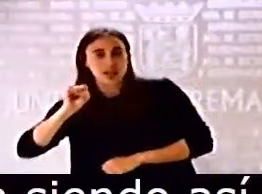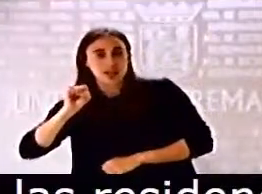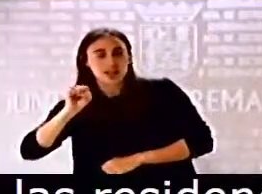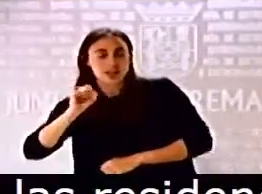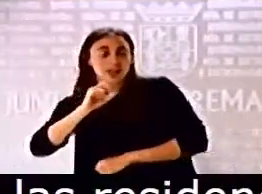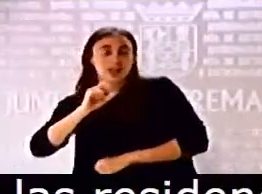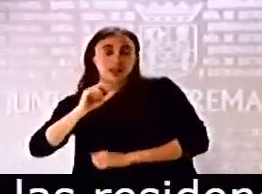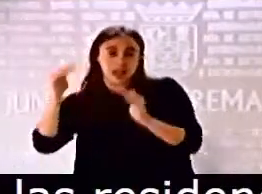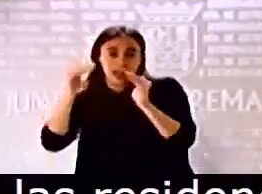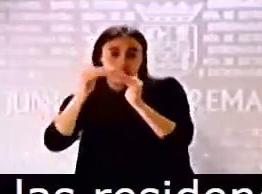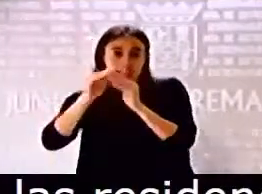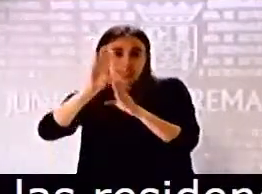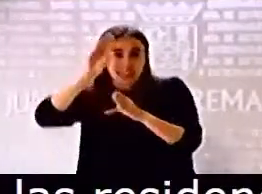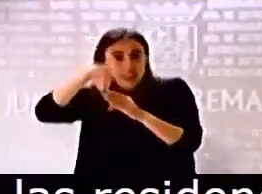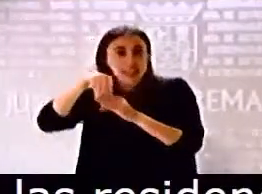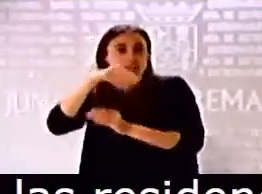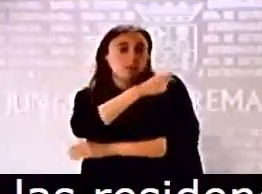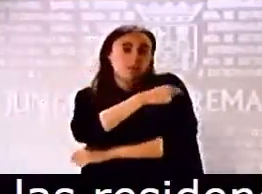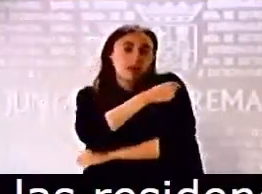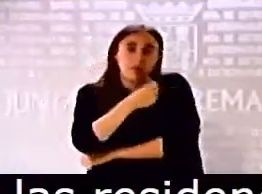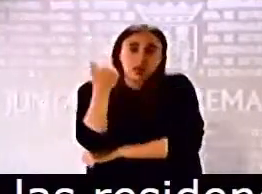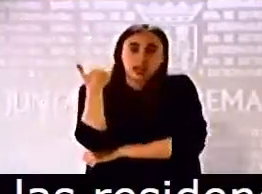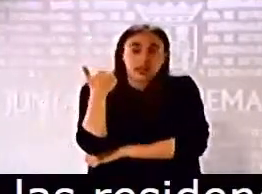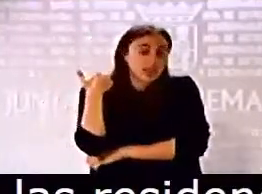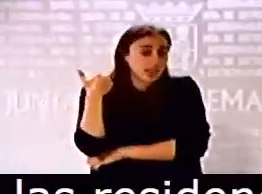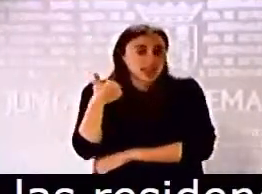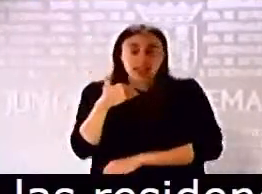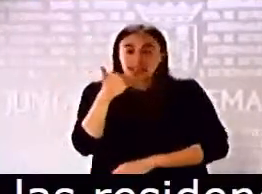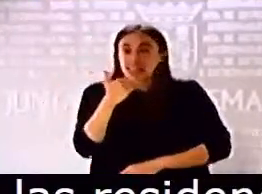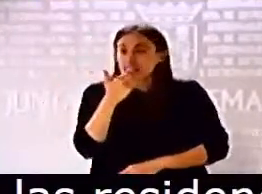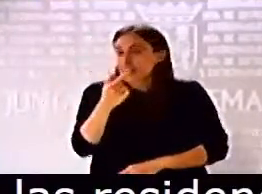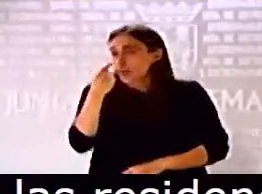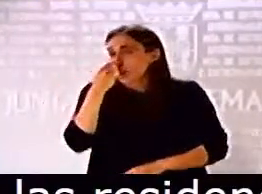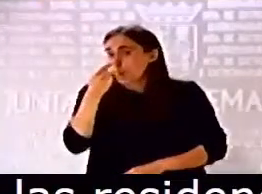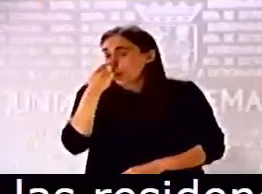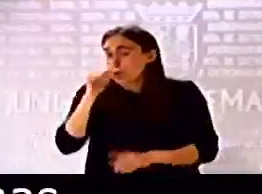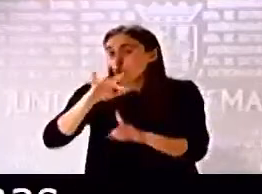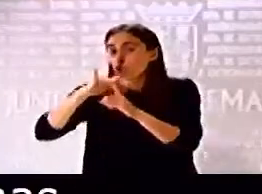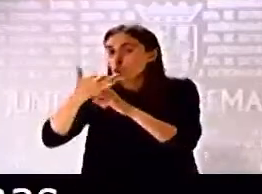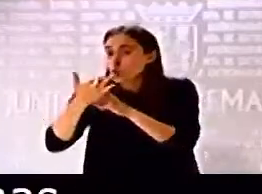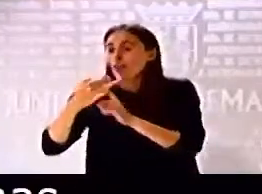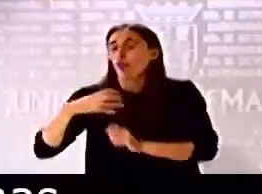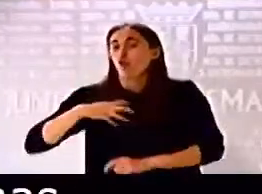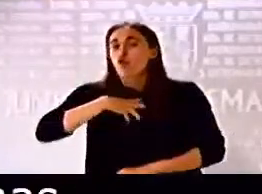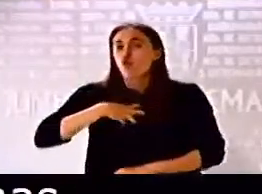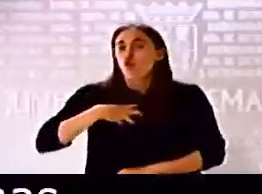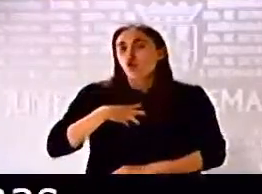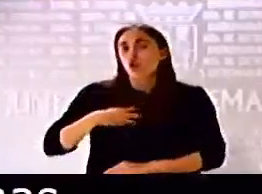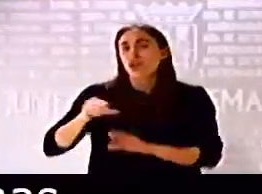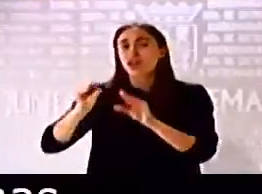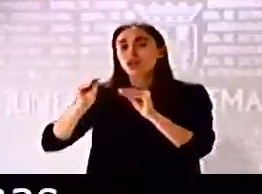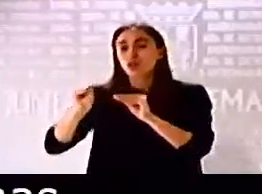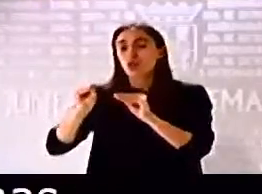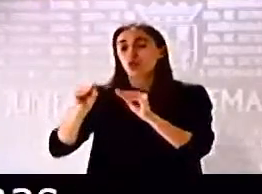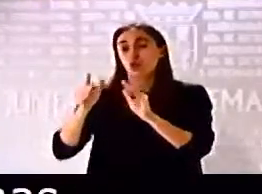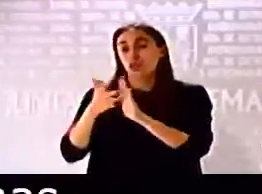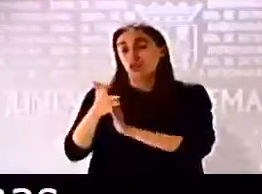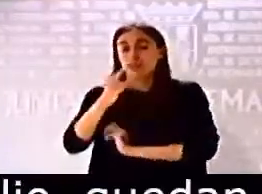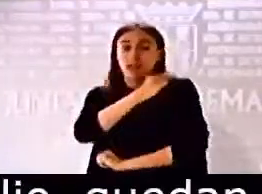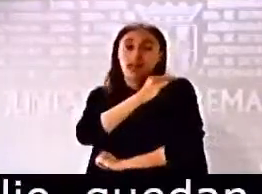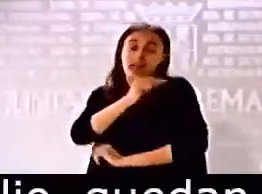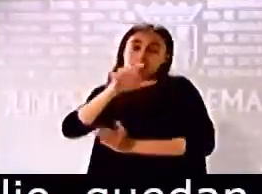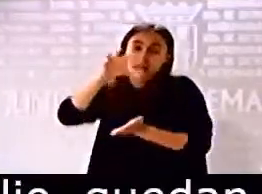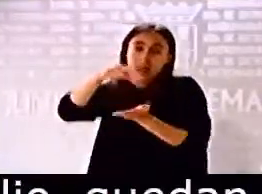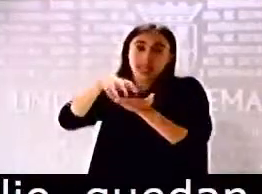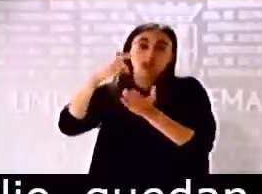estaban en sus domicilios. Nos quedan pocas personas que por su situación funcional no pueden acudir a su consultorio,